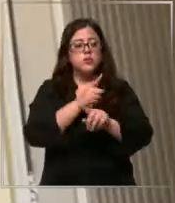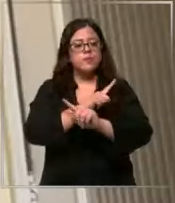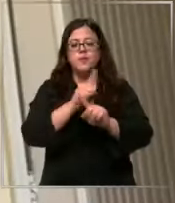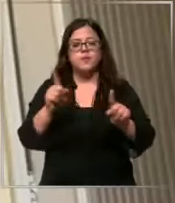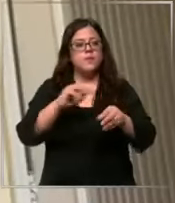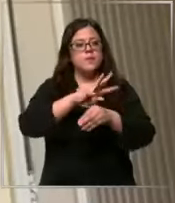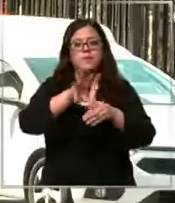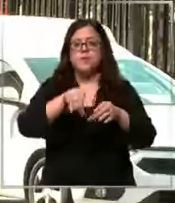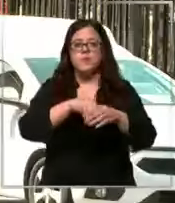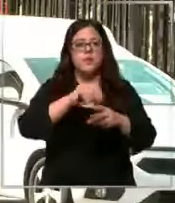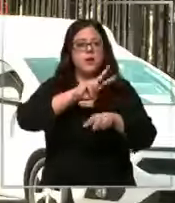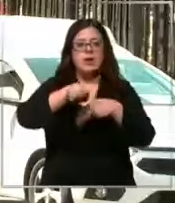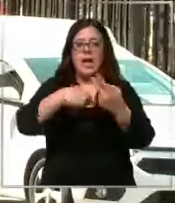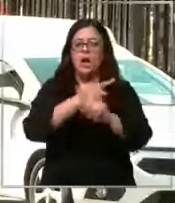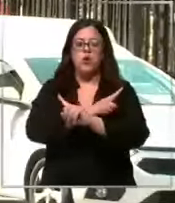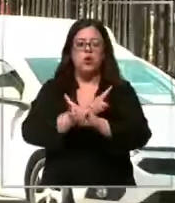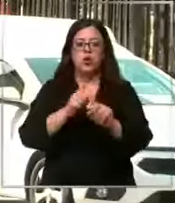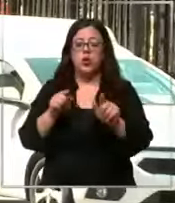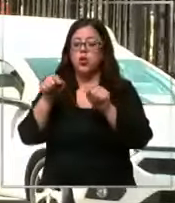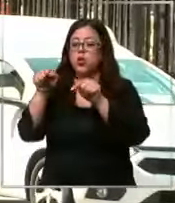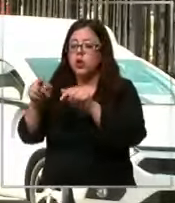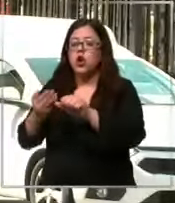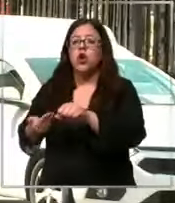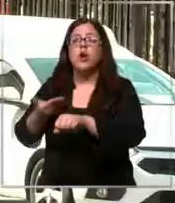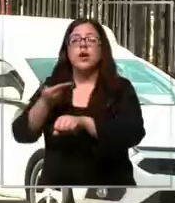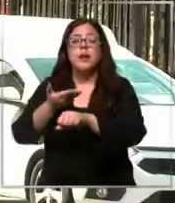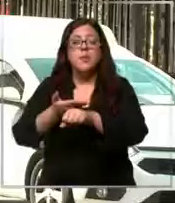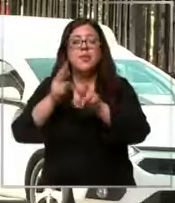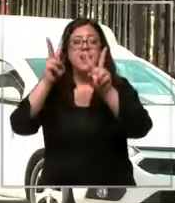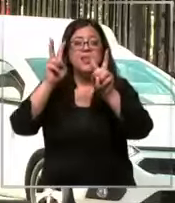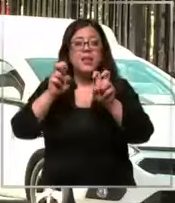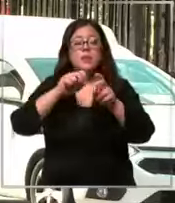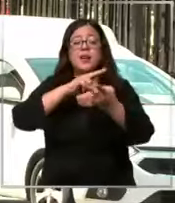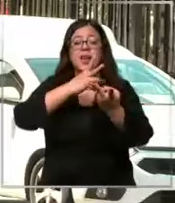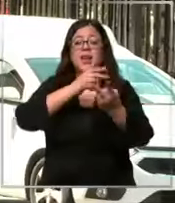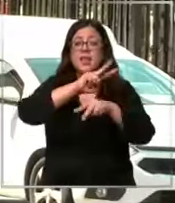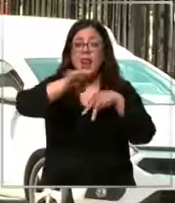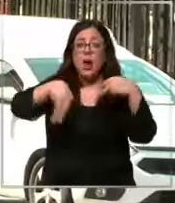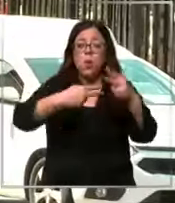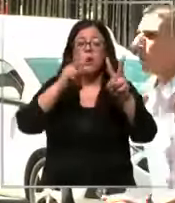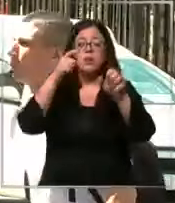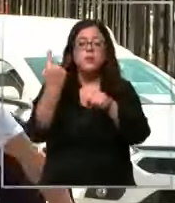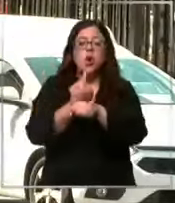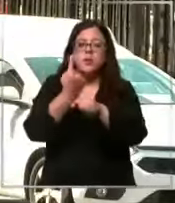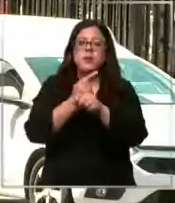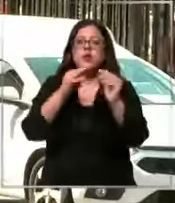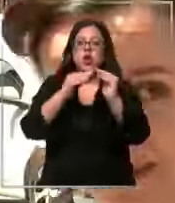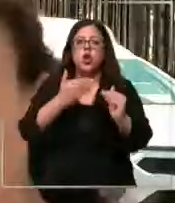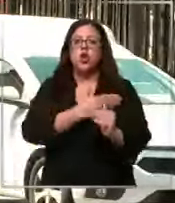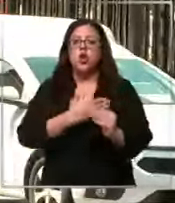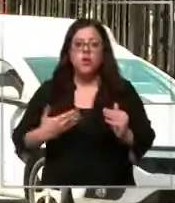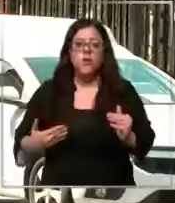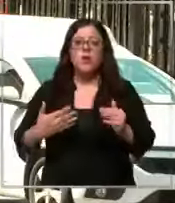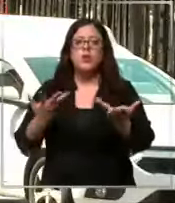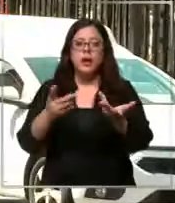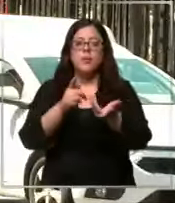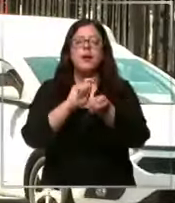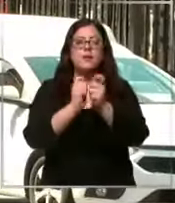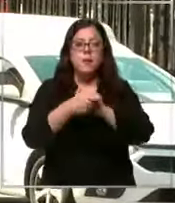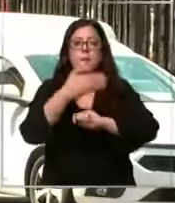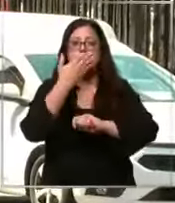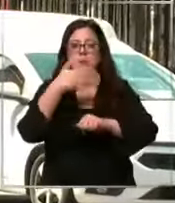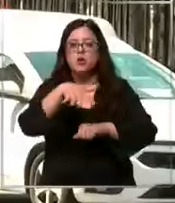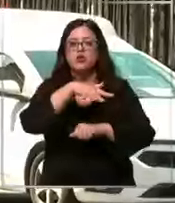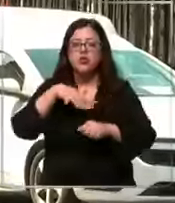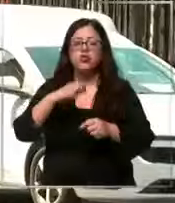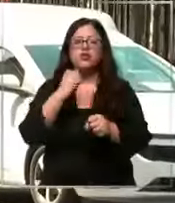esa manifestación. Una de las demandas del paro es abrir las mesas de diálogo con el gobierno para mejorar las condiciones